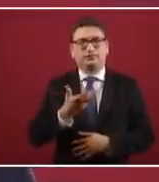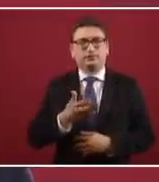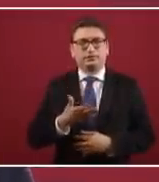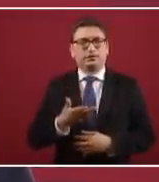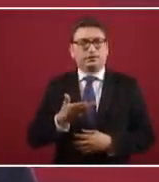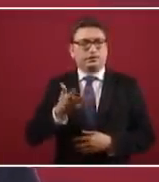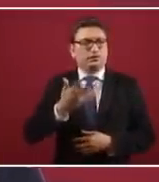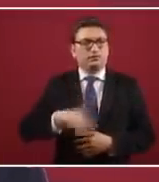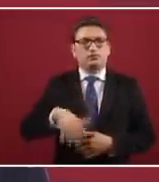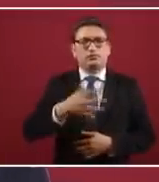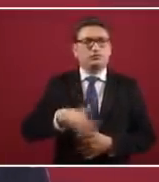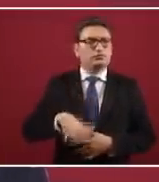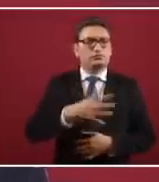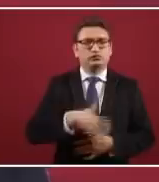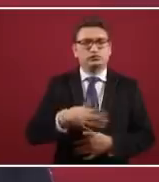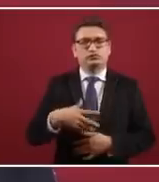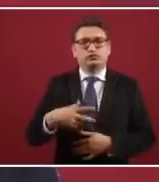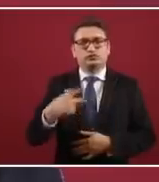encontrar